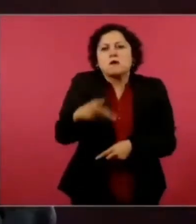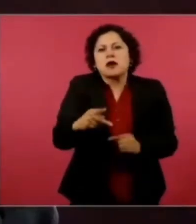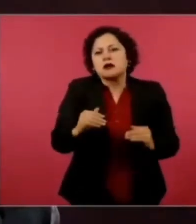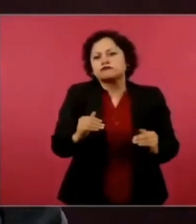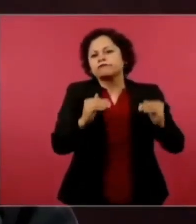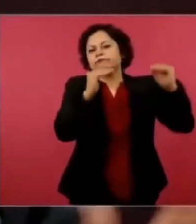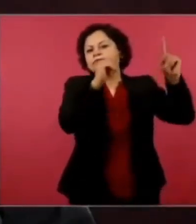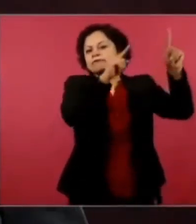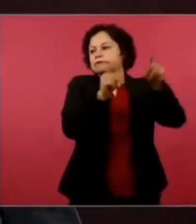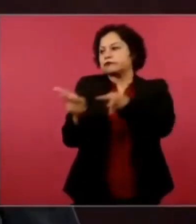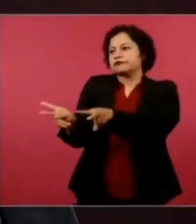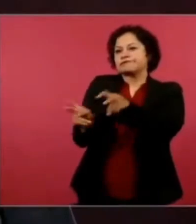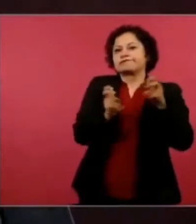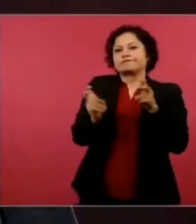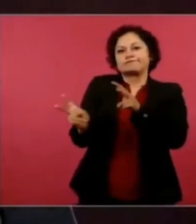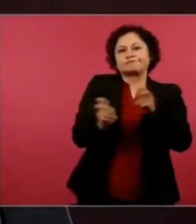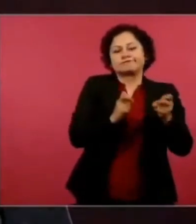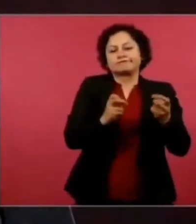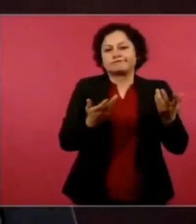Pues así